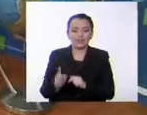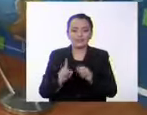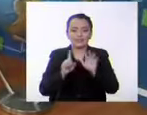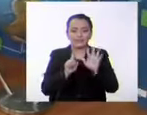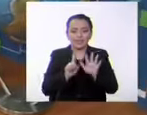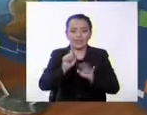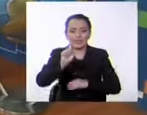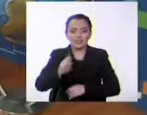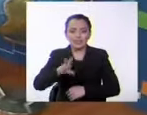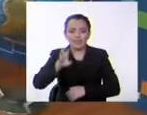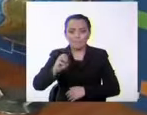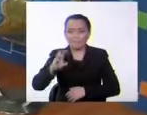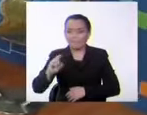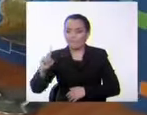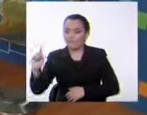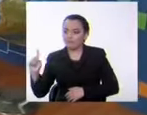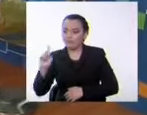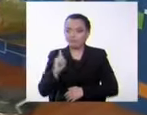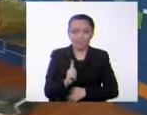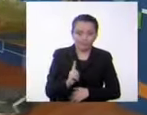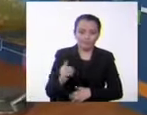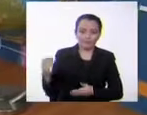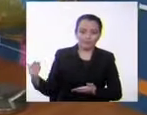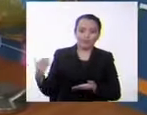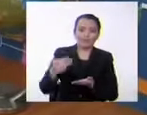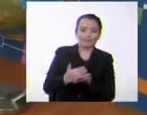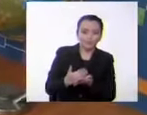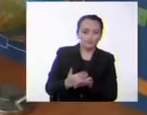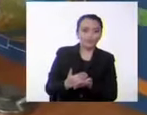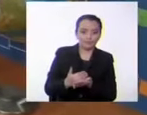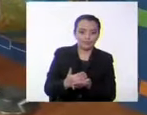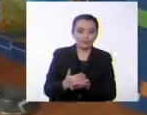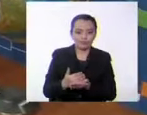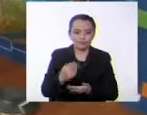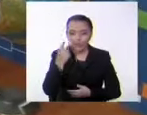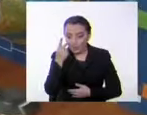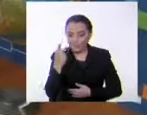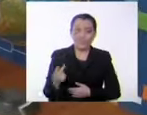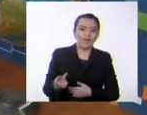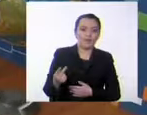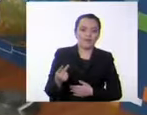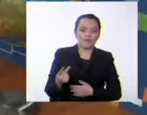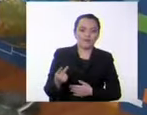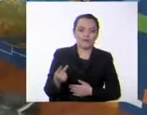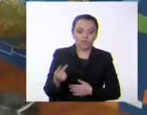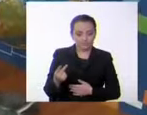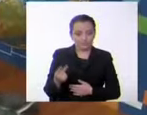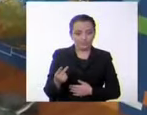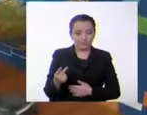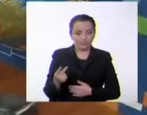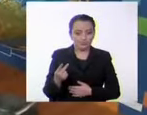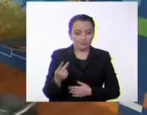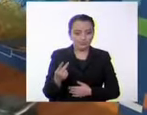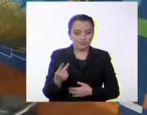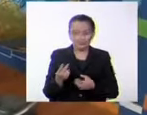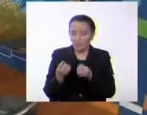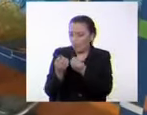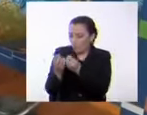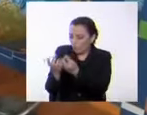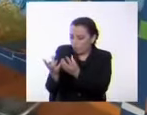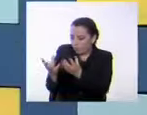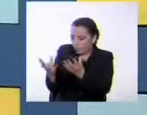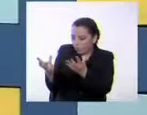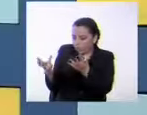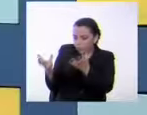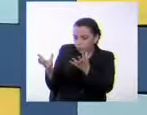fíjate. ¡Qué montón! Eran muy bastantes, entonces al ver tan grande, numeroso de